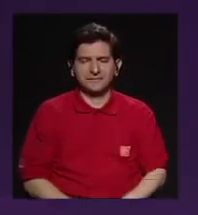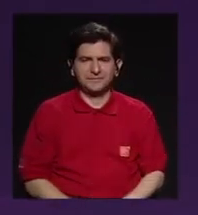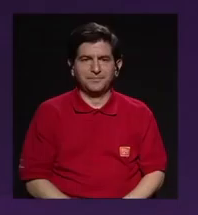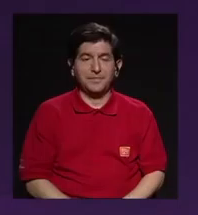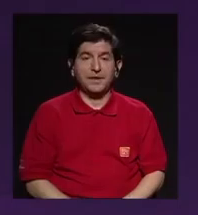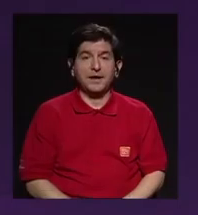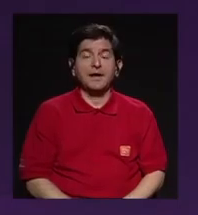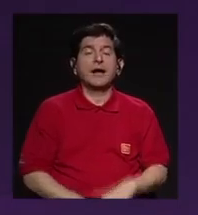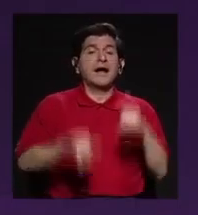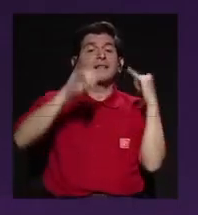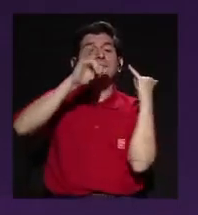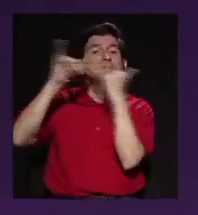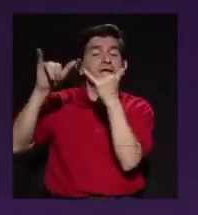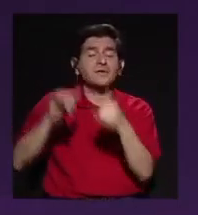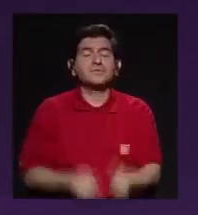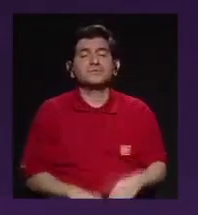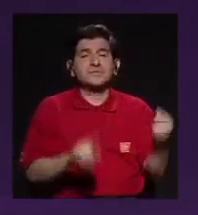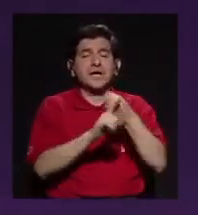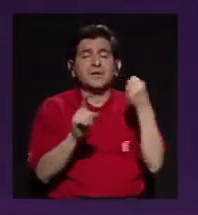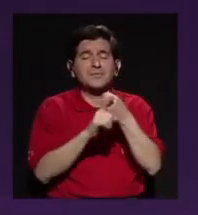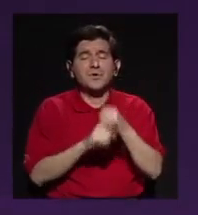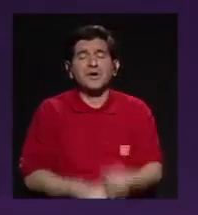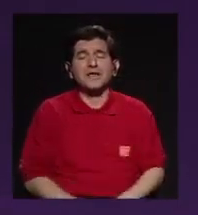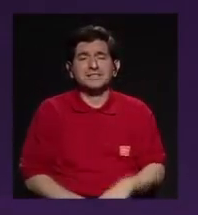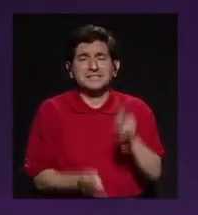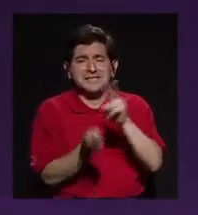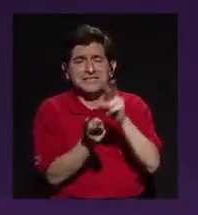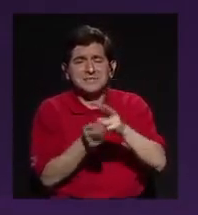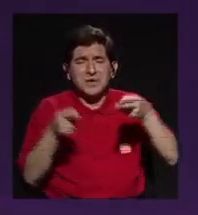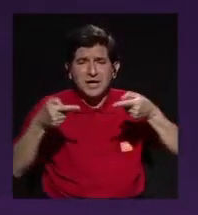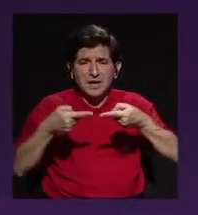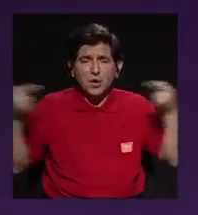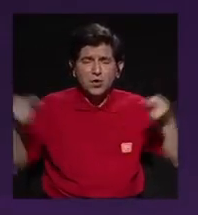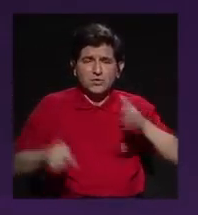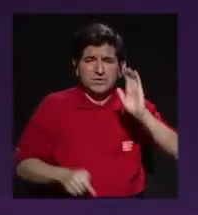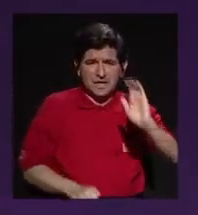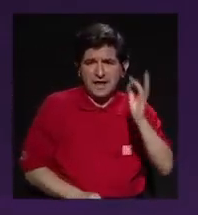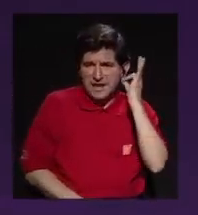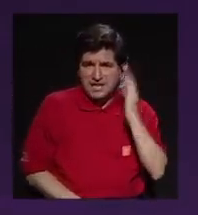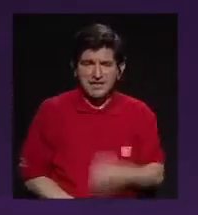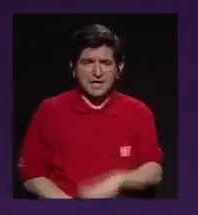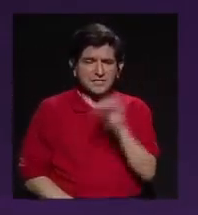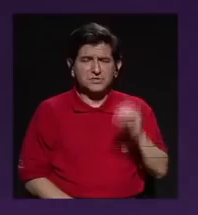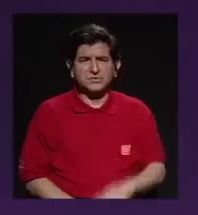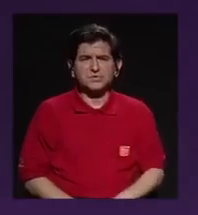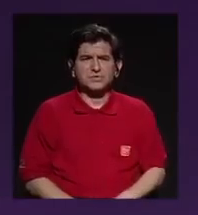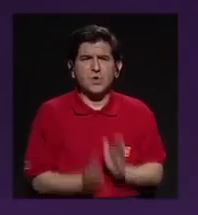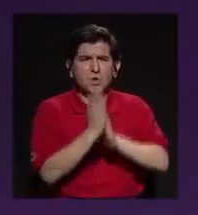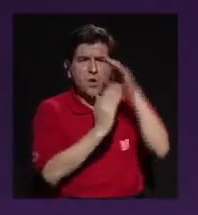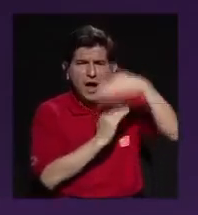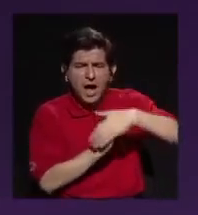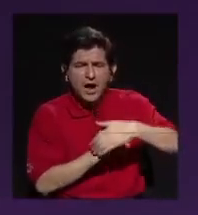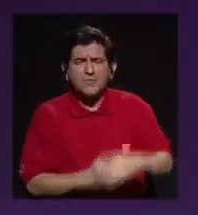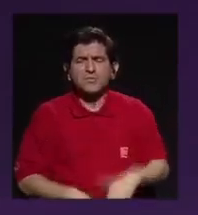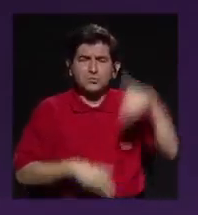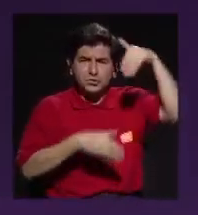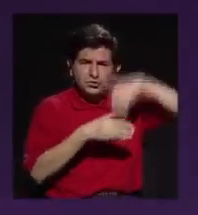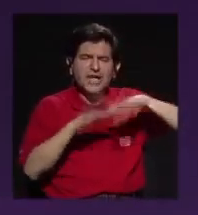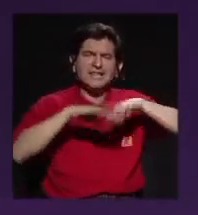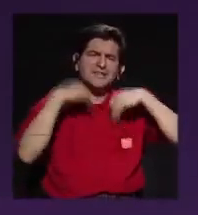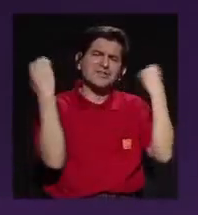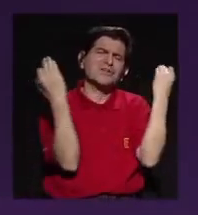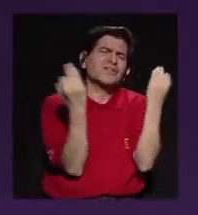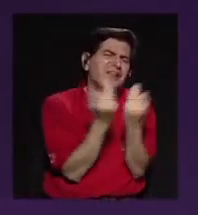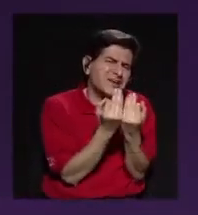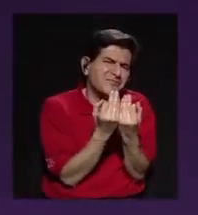sido las que hemos denunciado la violencia sexual contra niñas? El incesto, ¿verdad? Los abusos sexuales al interior de la